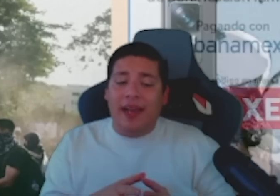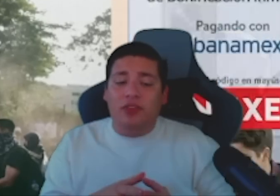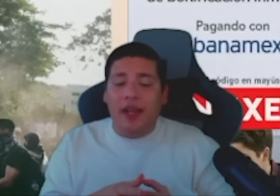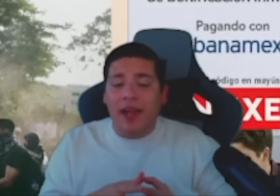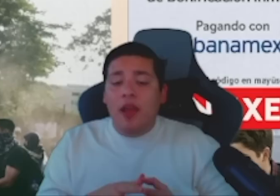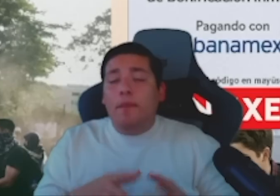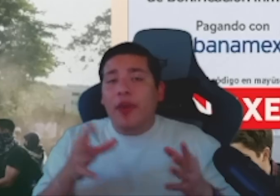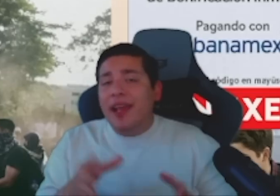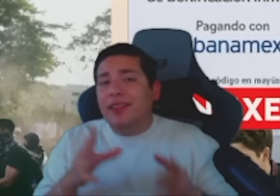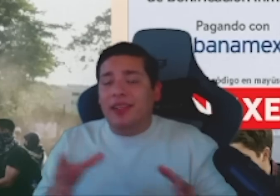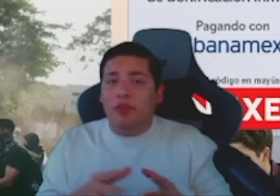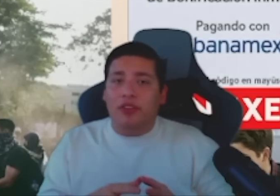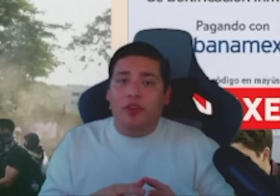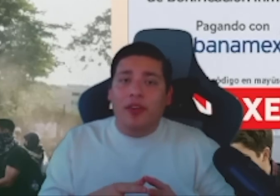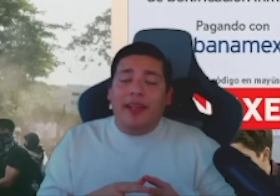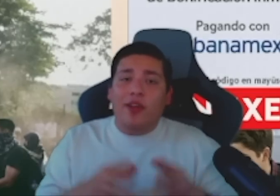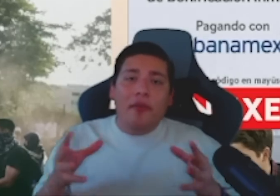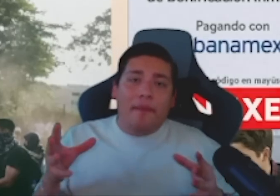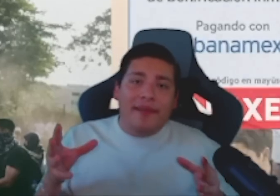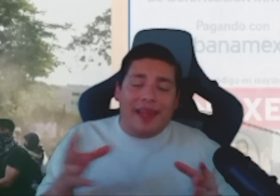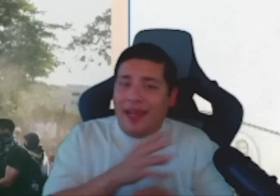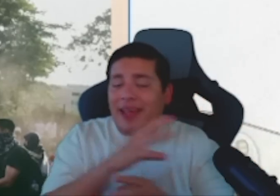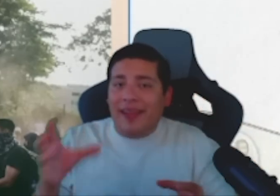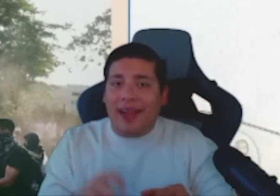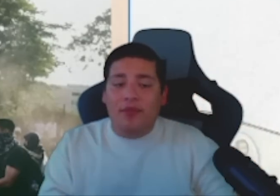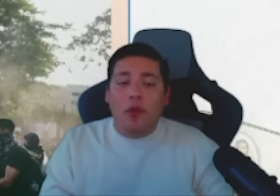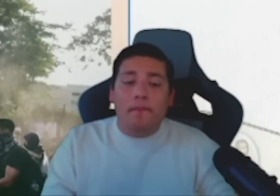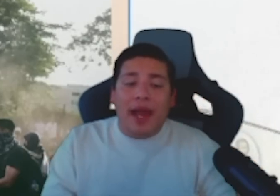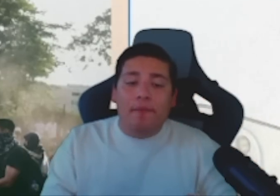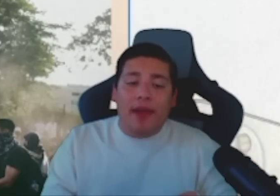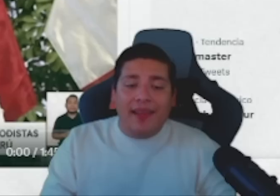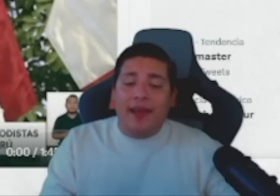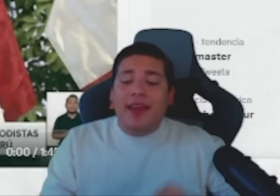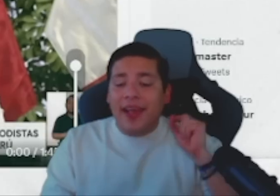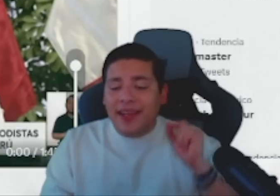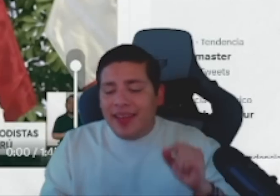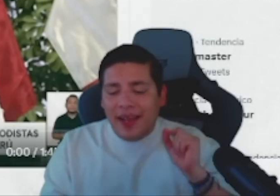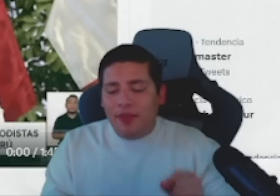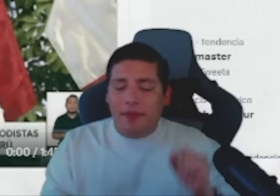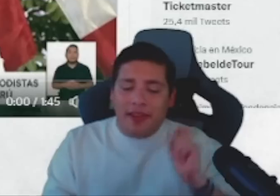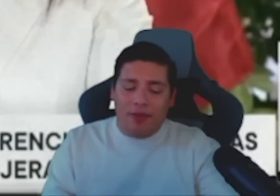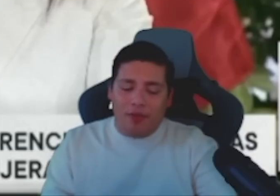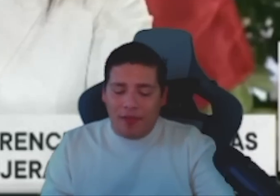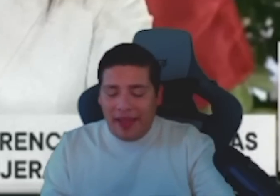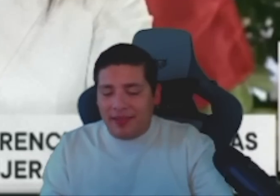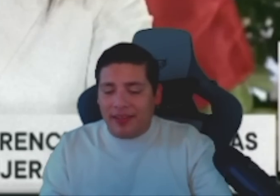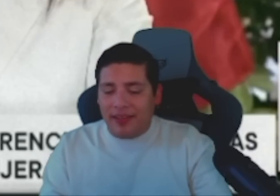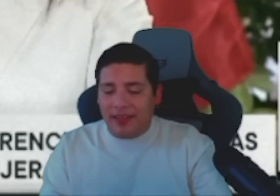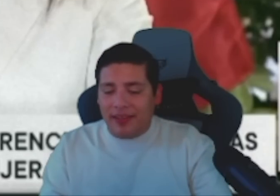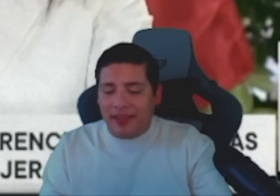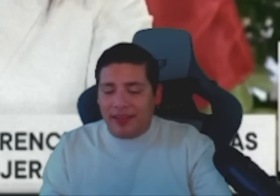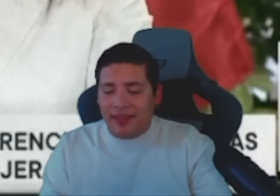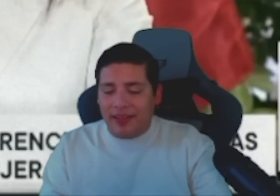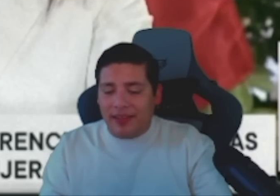tregua nacional por esta situación que obviamente la está dejando mal parada. Y aquí tenemos el video donde